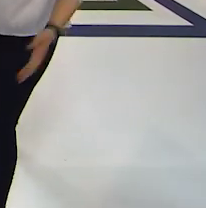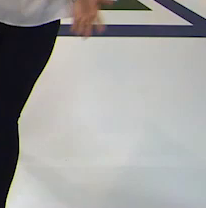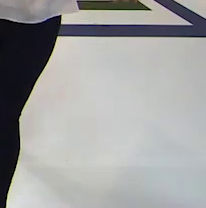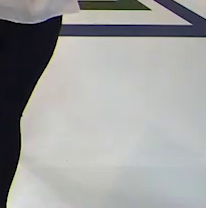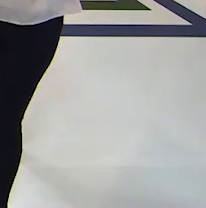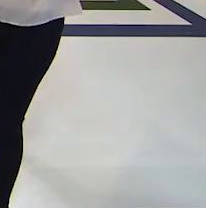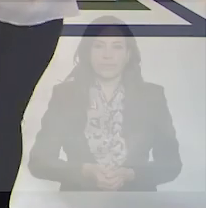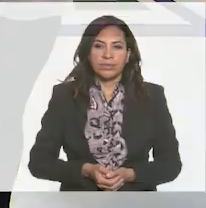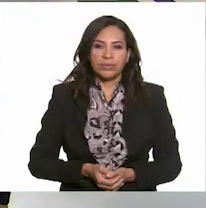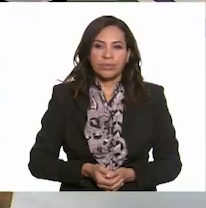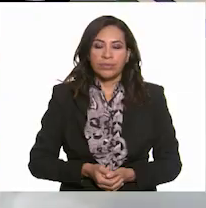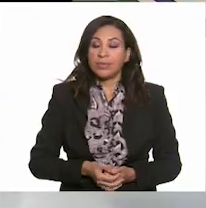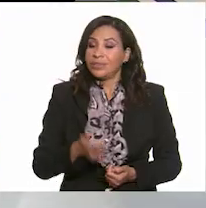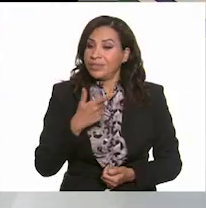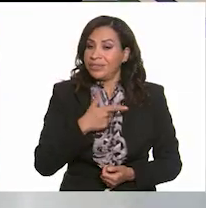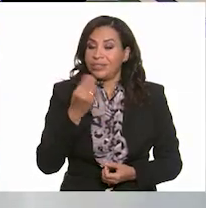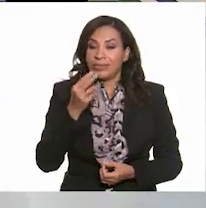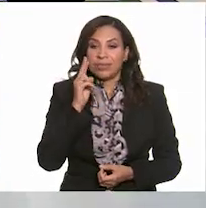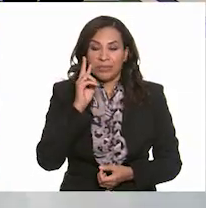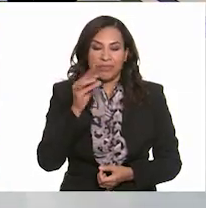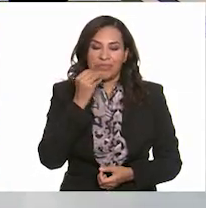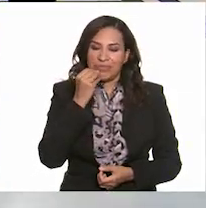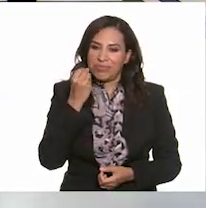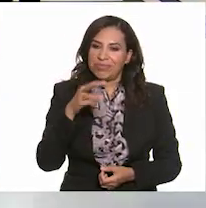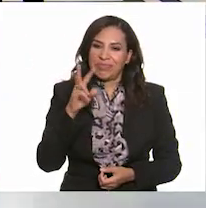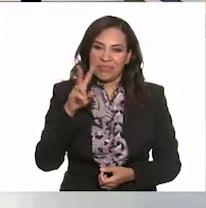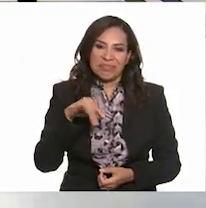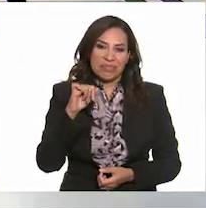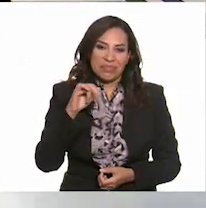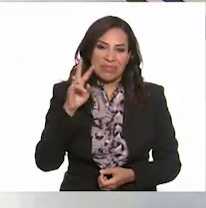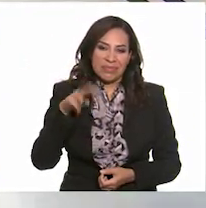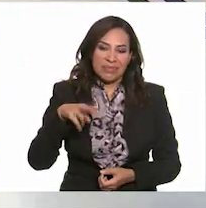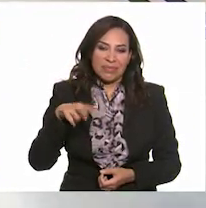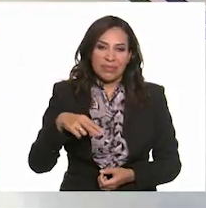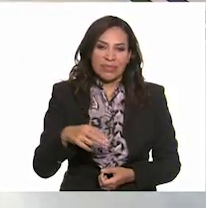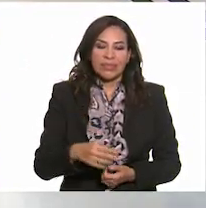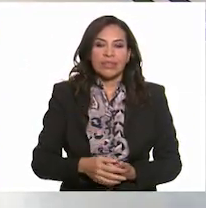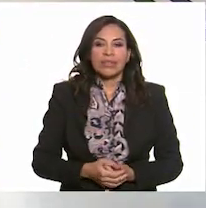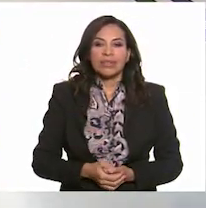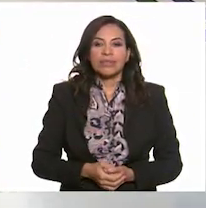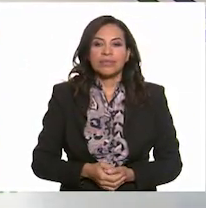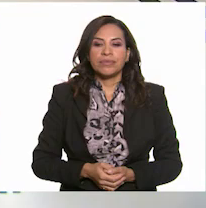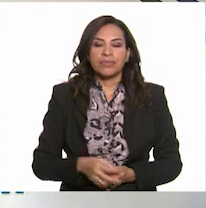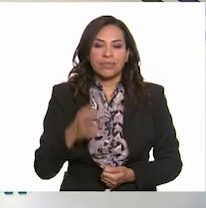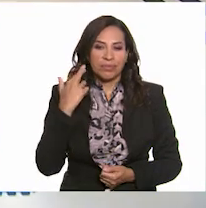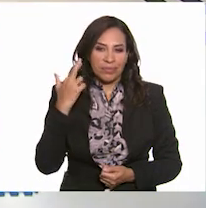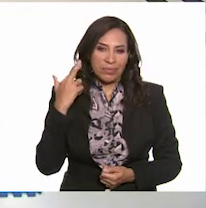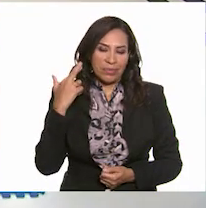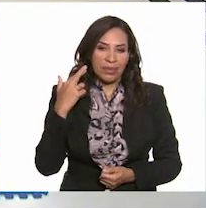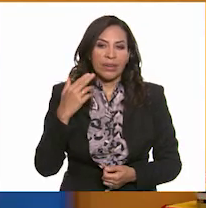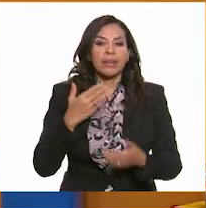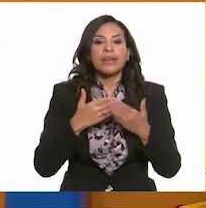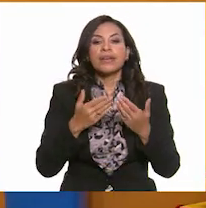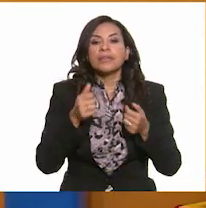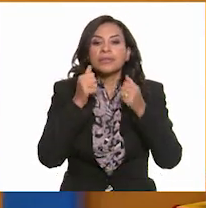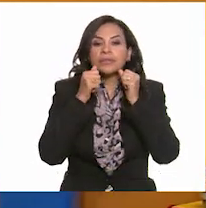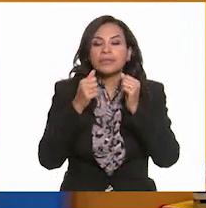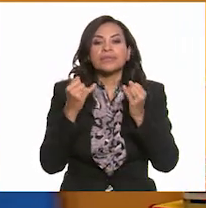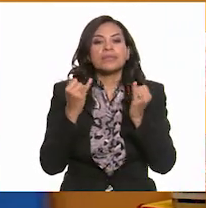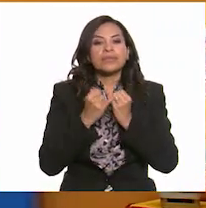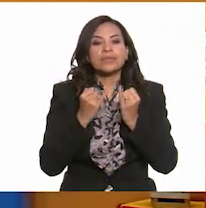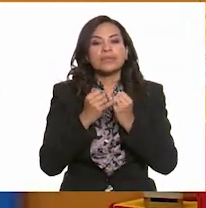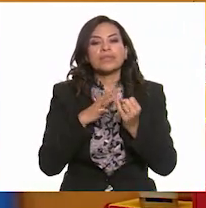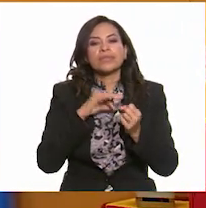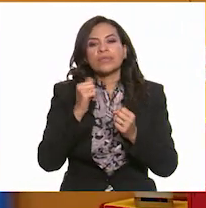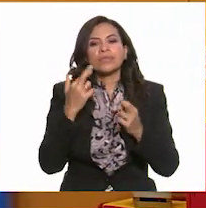Me gustó mucho. ¿Verdad que sí? Estuvo pum, padrísimo, oye. Pum. Pum. Ahora fíjate, también